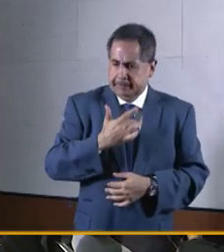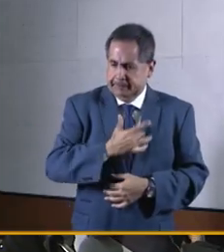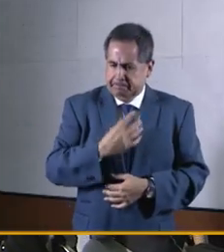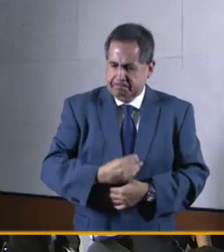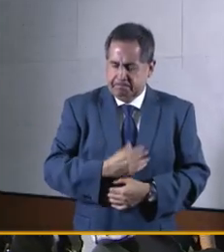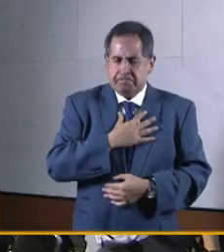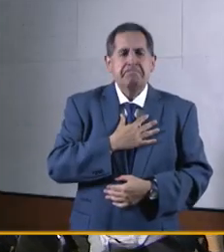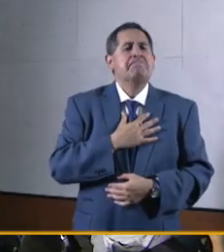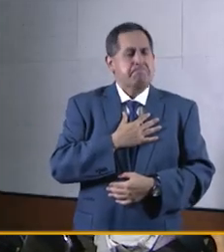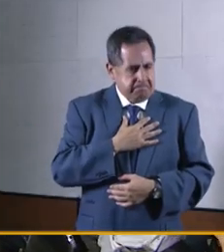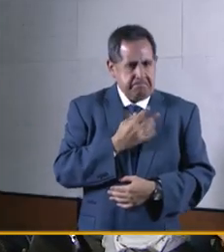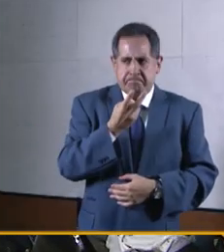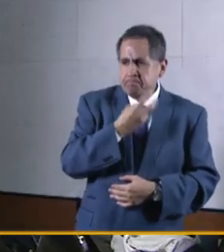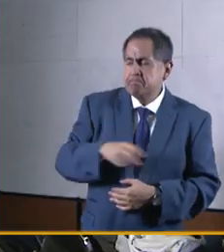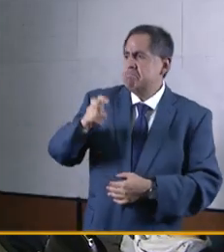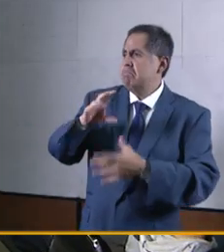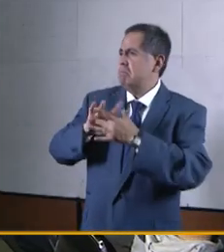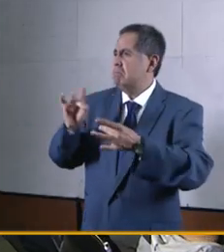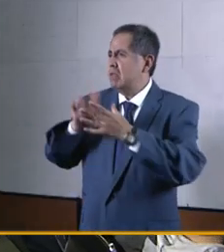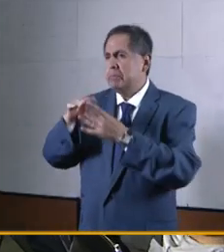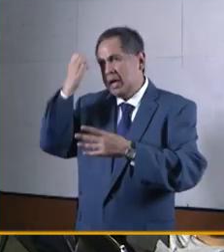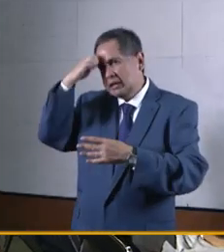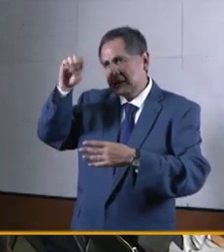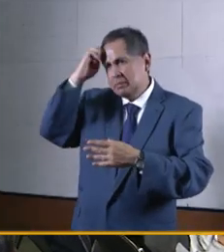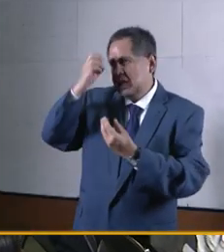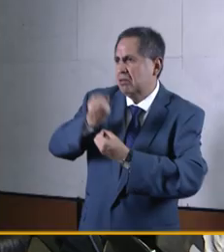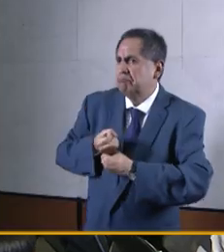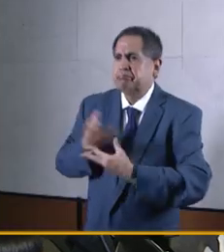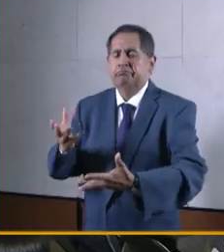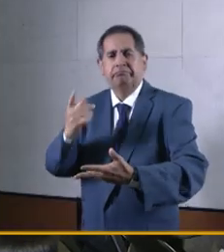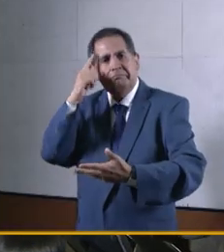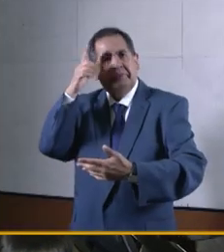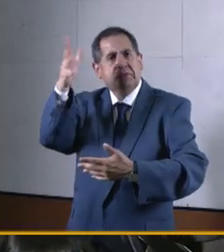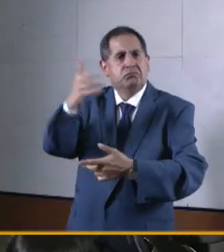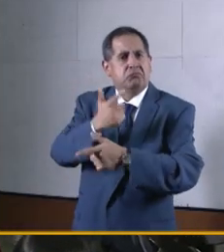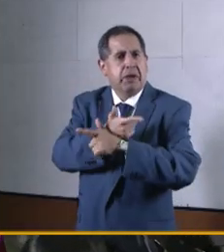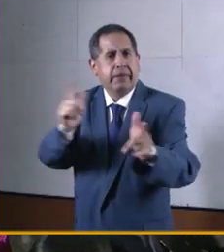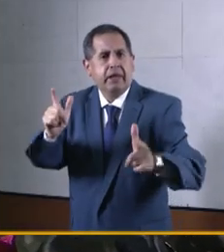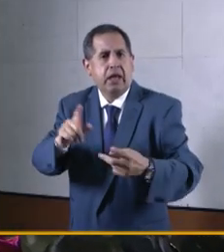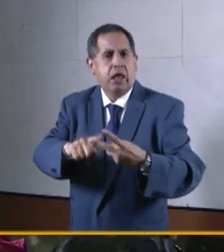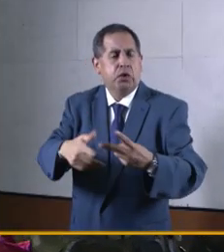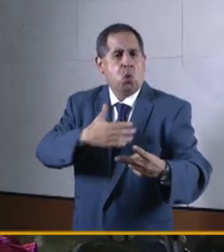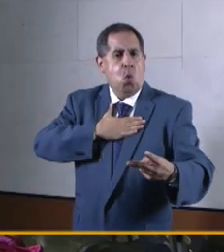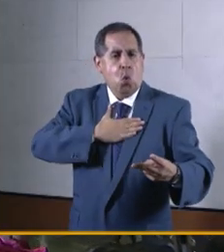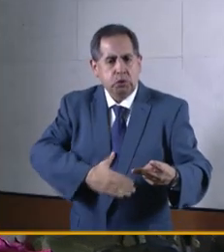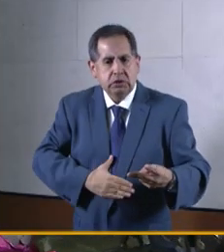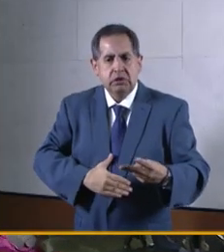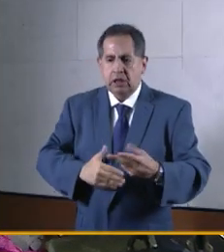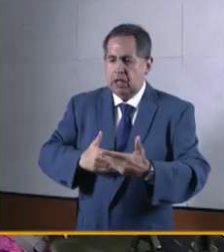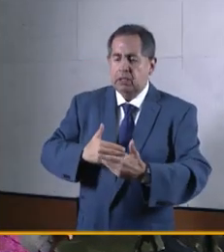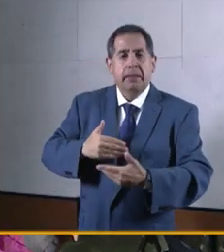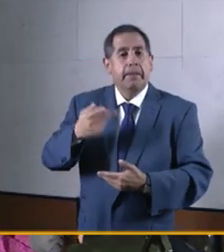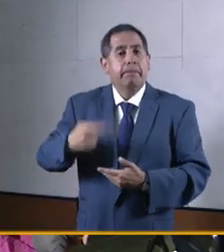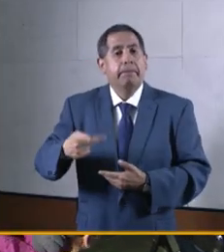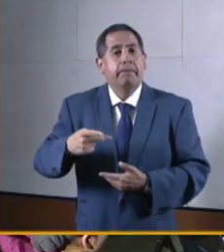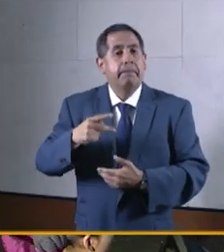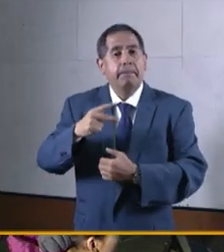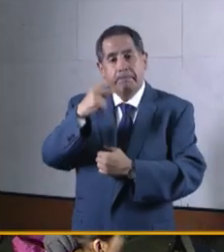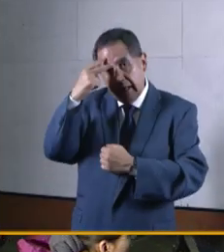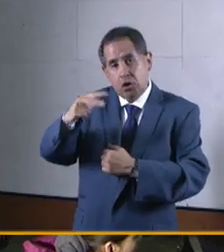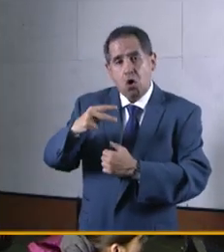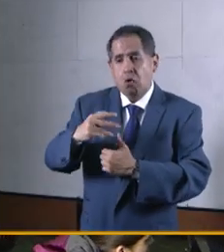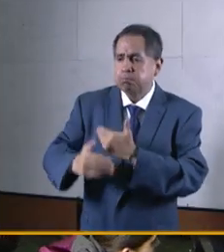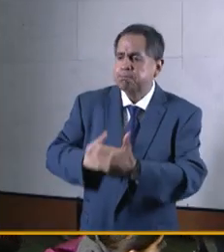a la experiencia de contribuir con ella a la libertad la justicia y el progreso del pueblo